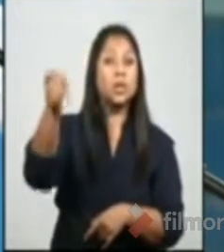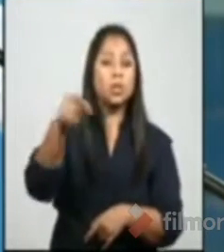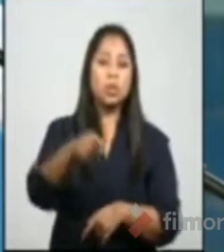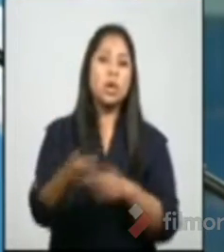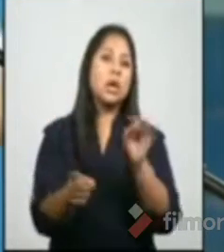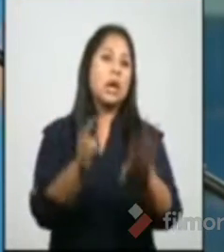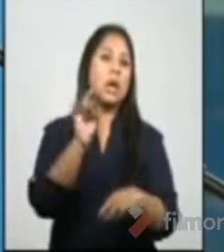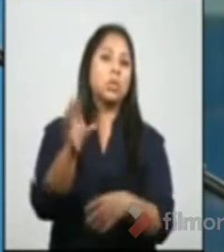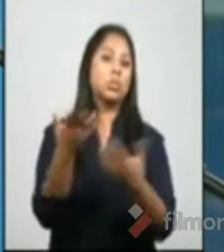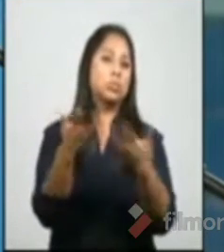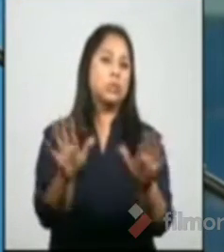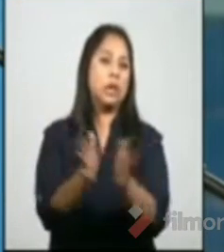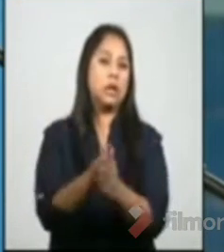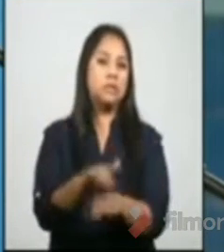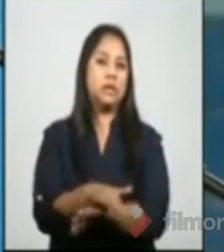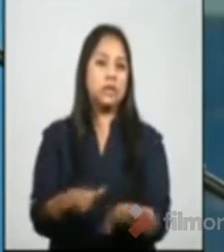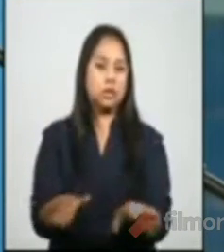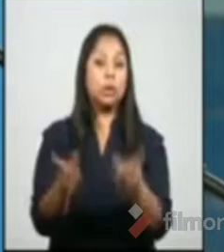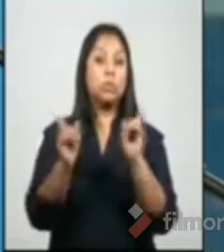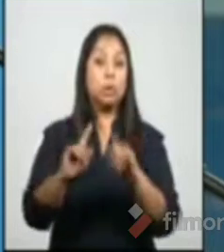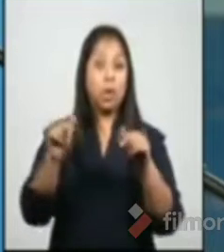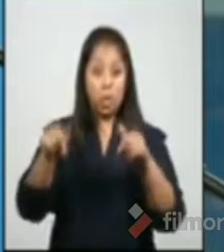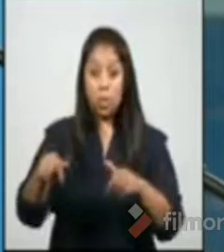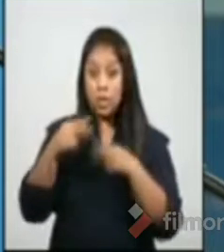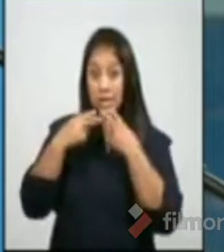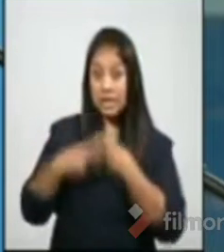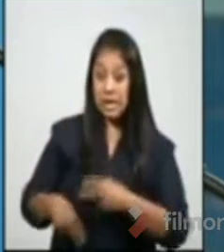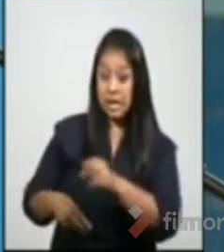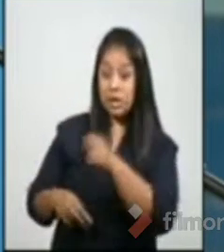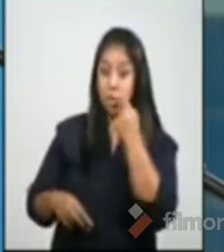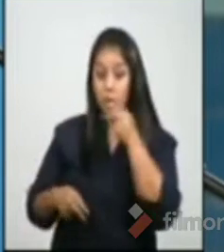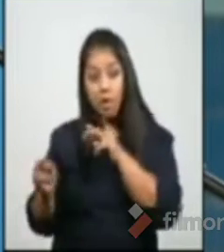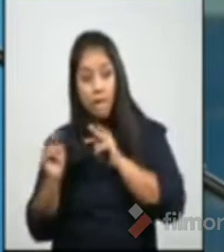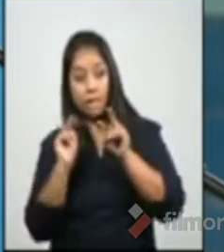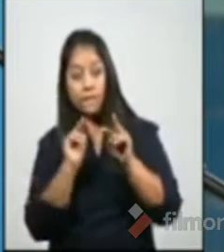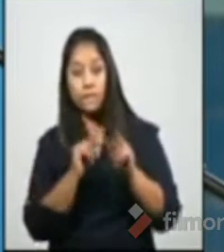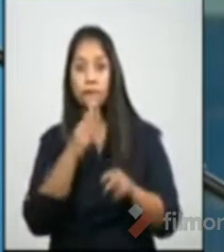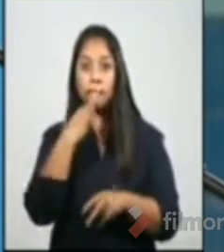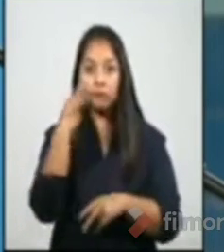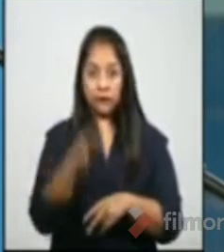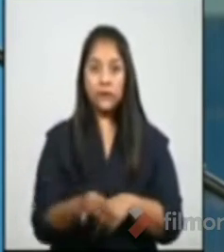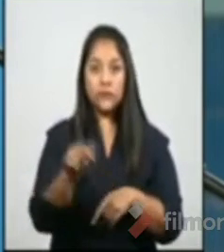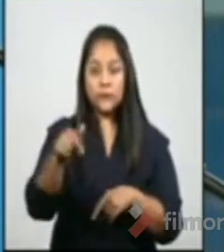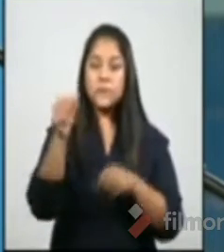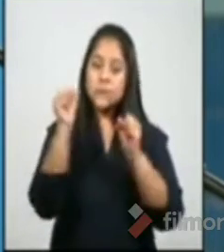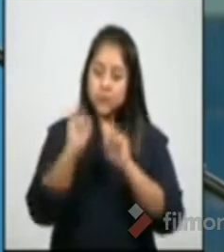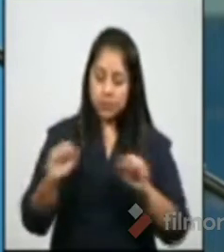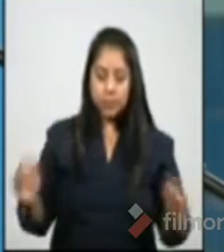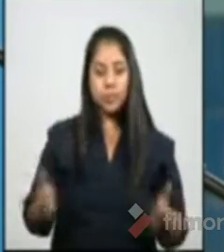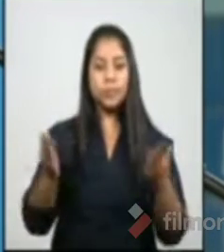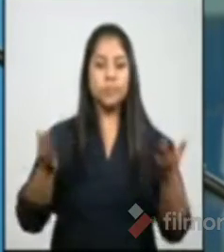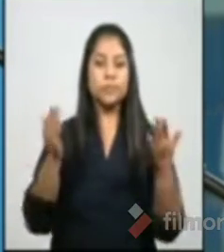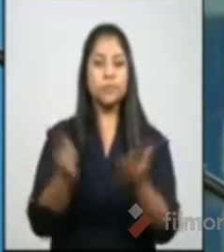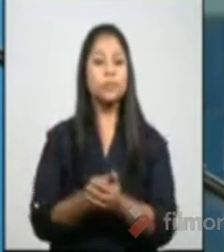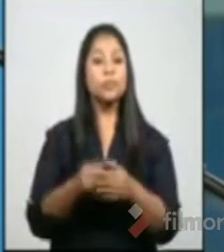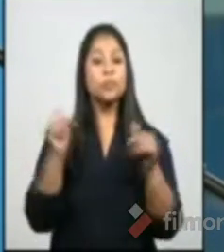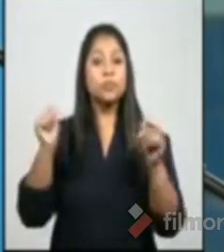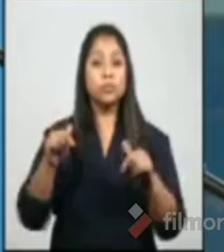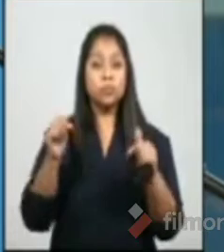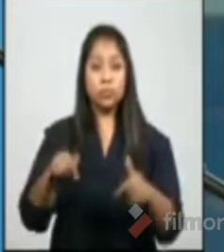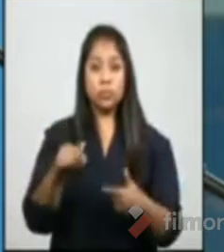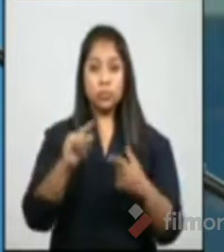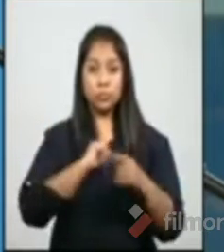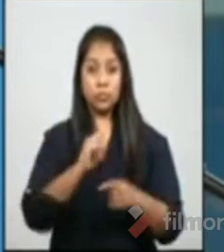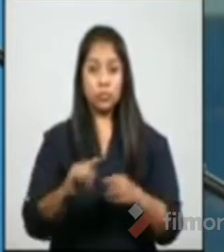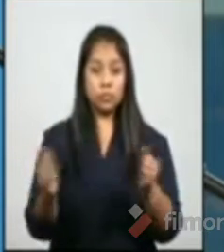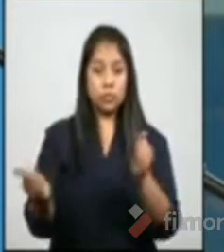descansando, pero que hoy sus hijos ven que esto es una realidad y que podemos salir adelante. Hoy estamos aquí